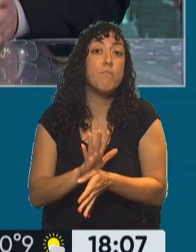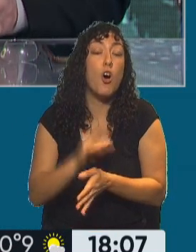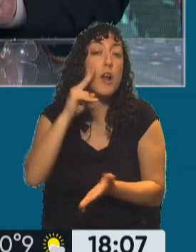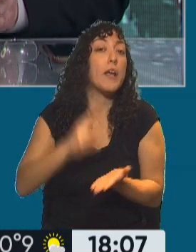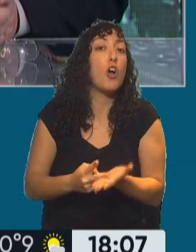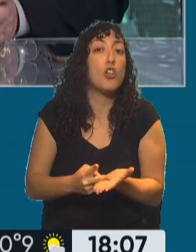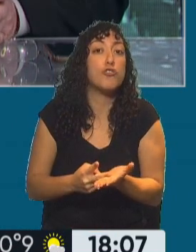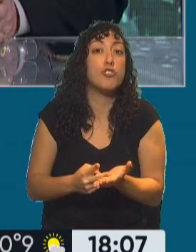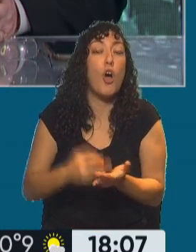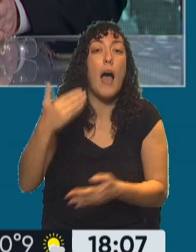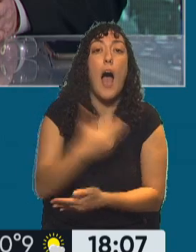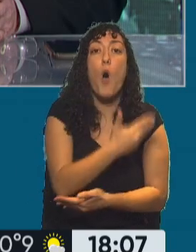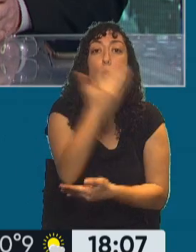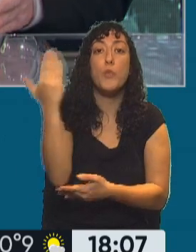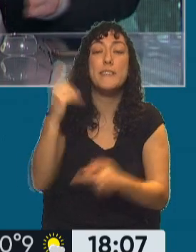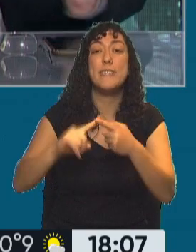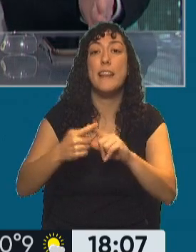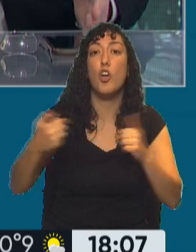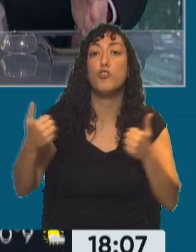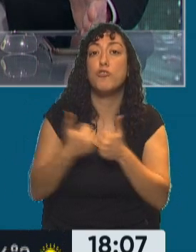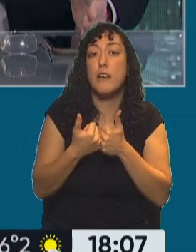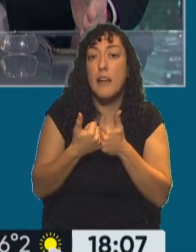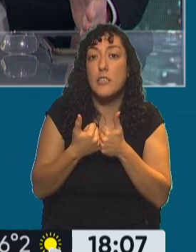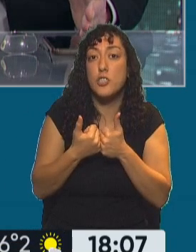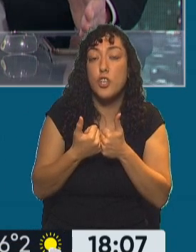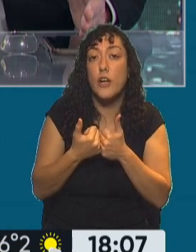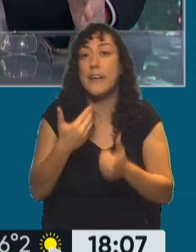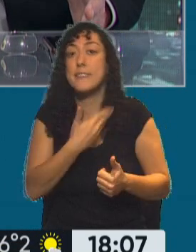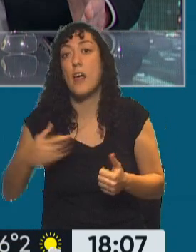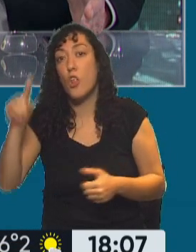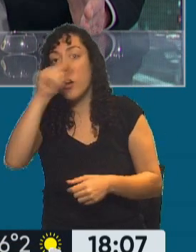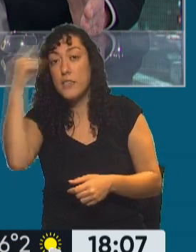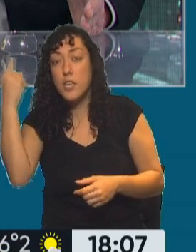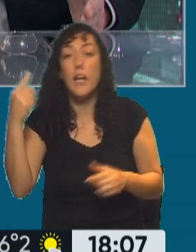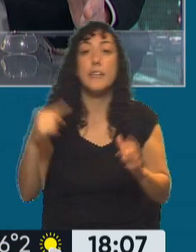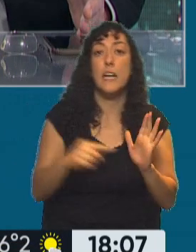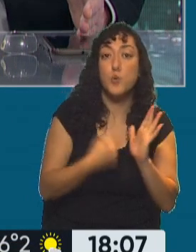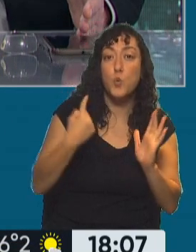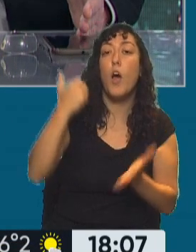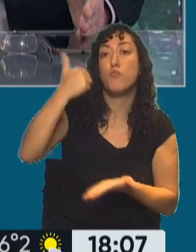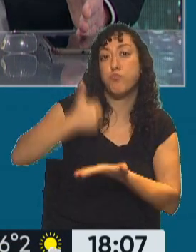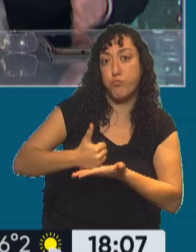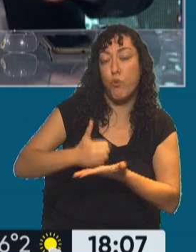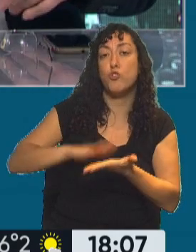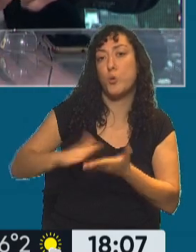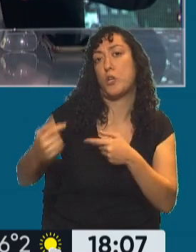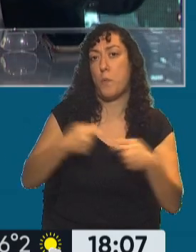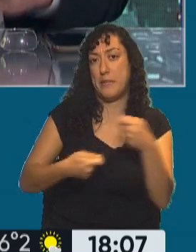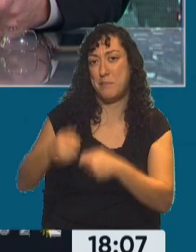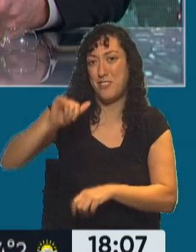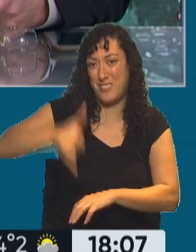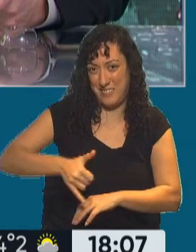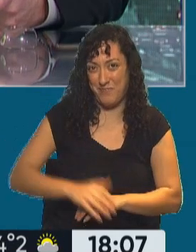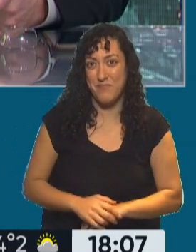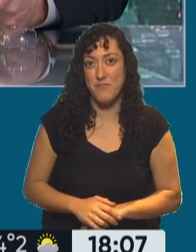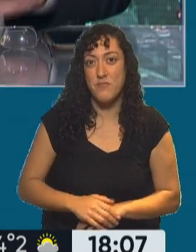en una audiencia de conciliación entre el Estado Nacional y la Ciudad de Buenos Aires por el tema de coparticipación. A